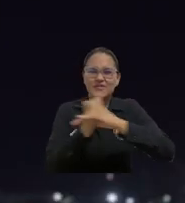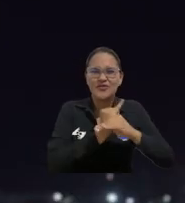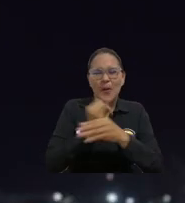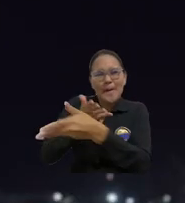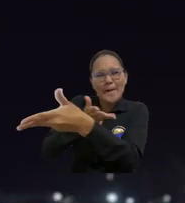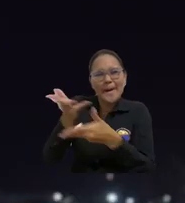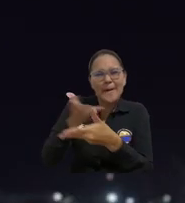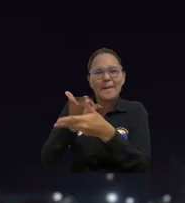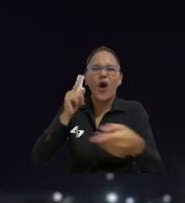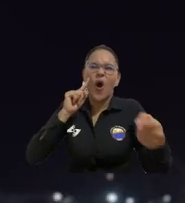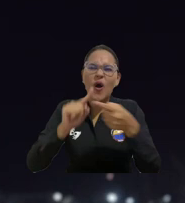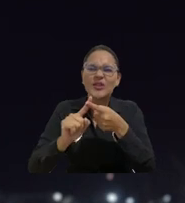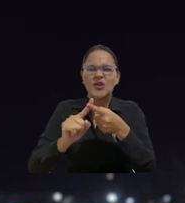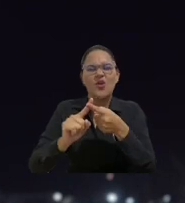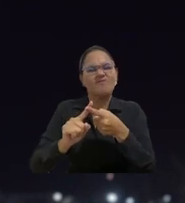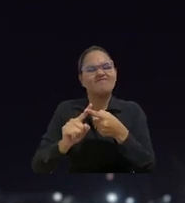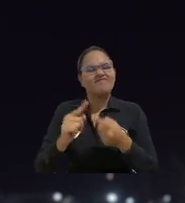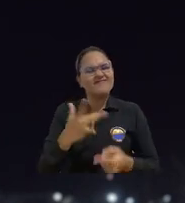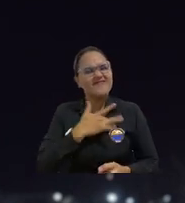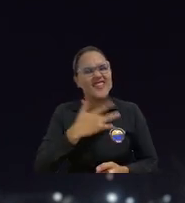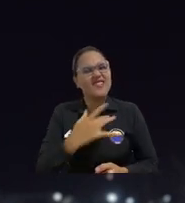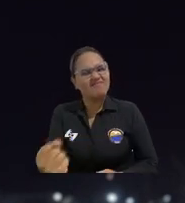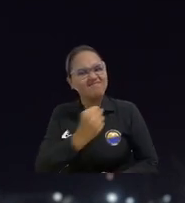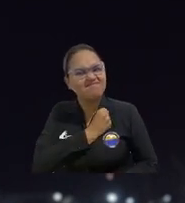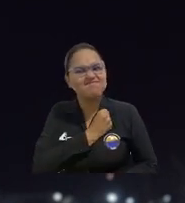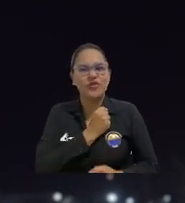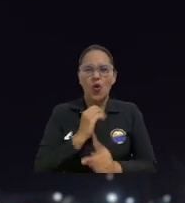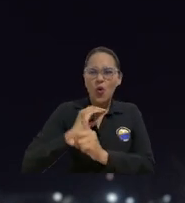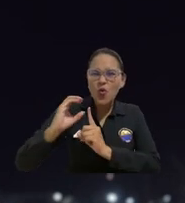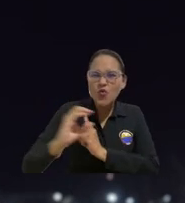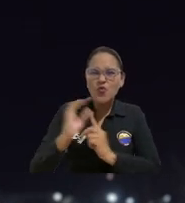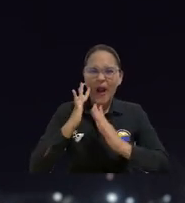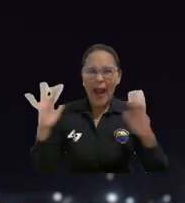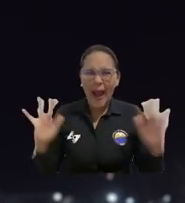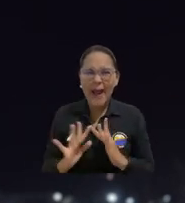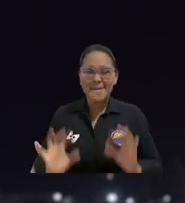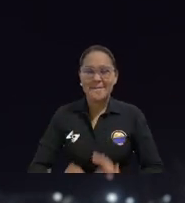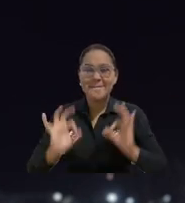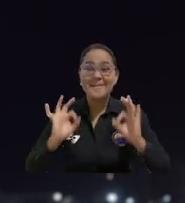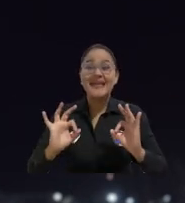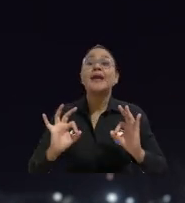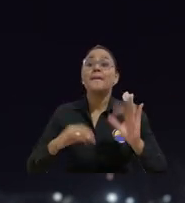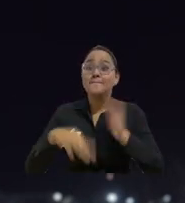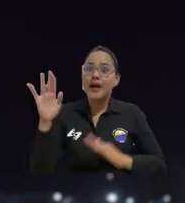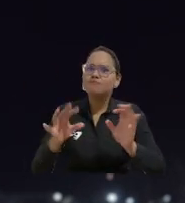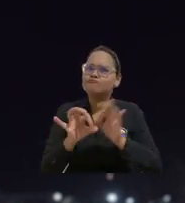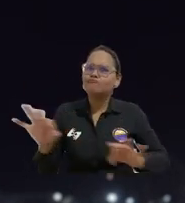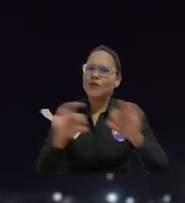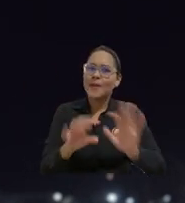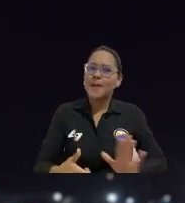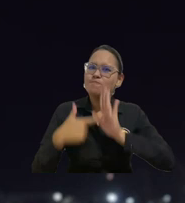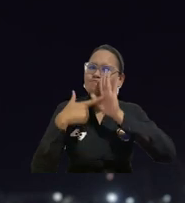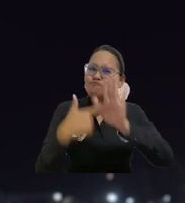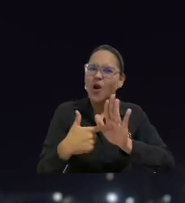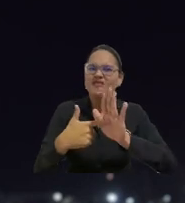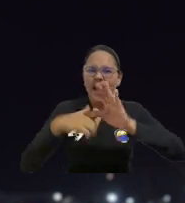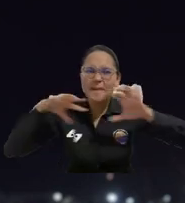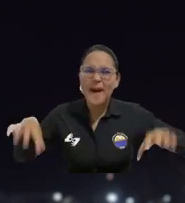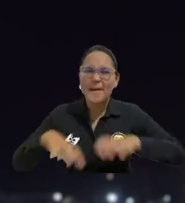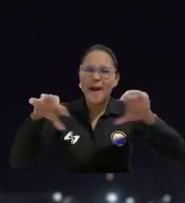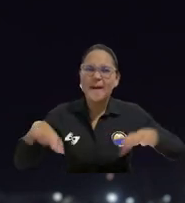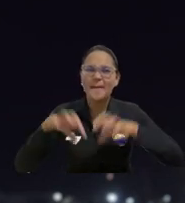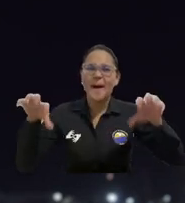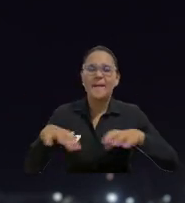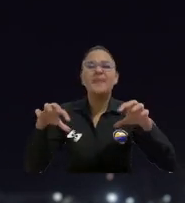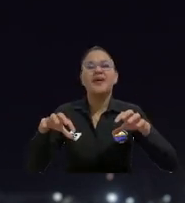cultura ciudadana, que genere sentido de pertenencia y sobre todo que visibilice las buenas acciones, porque son muchos los samarios y samarias que estamos